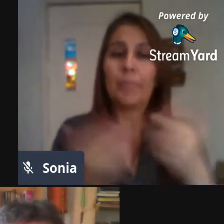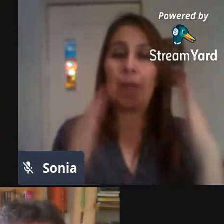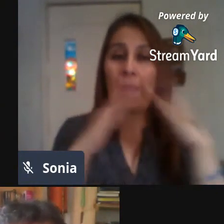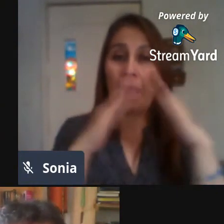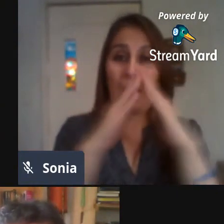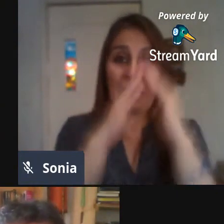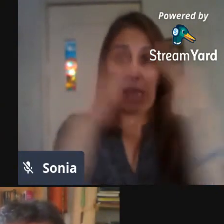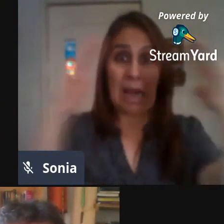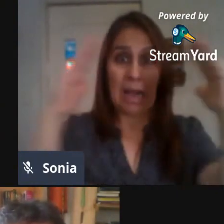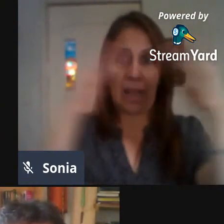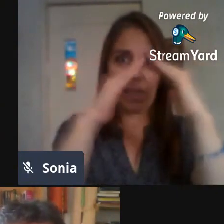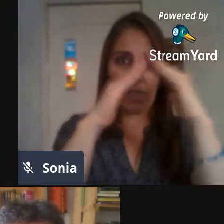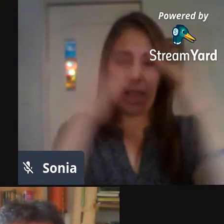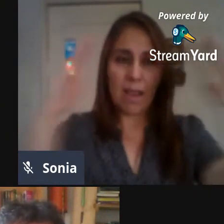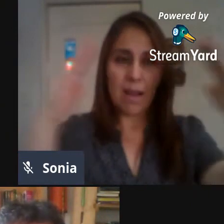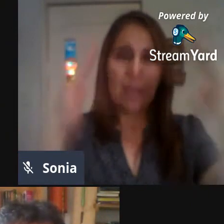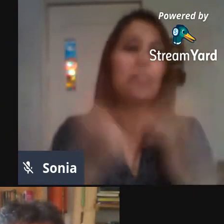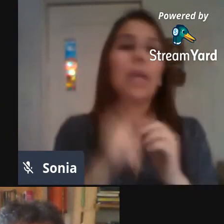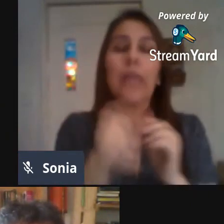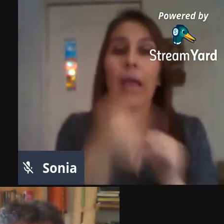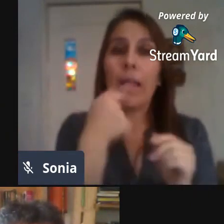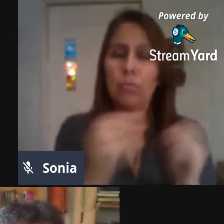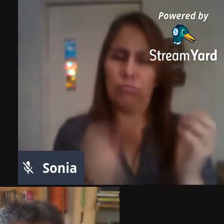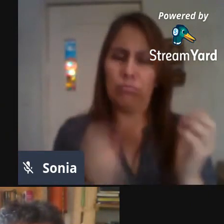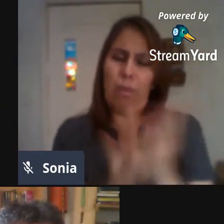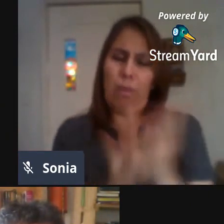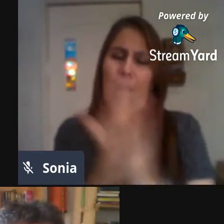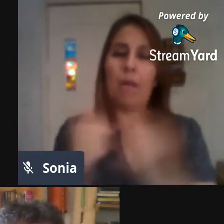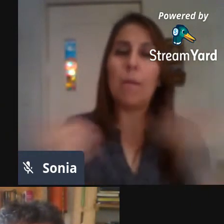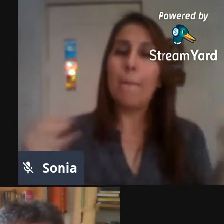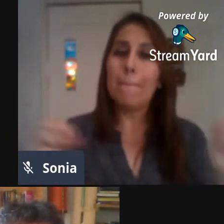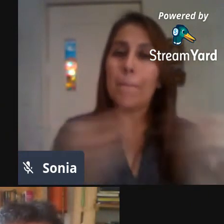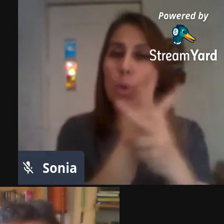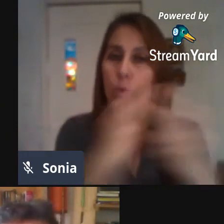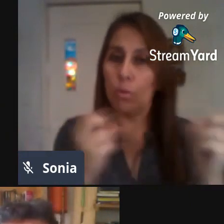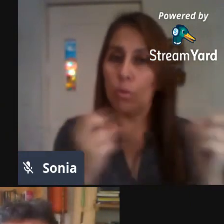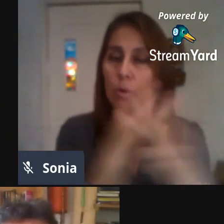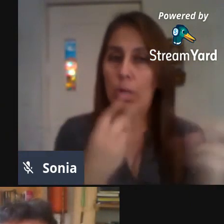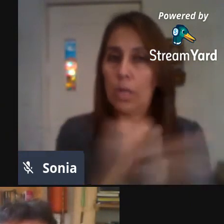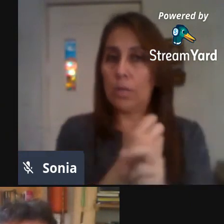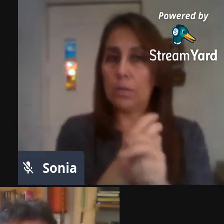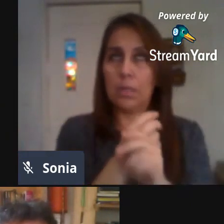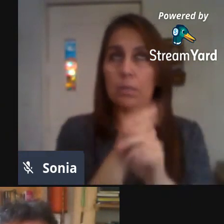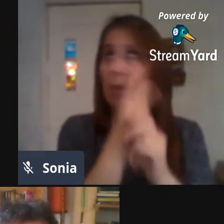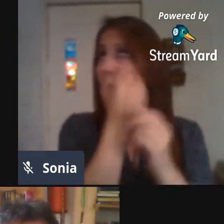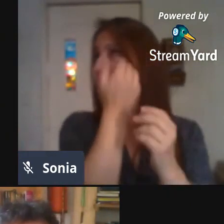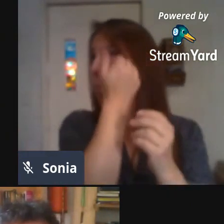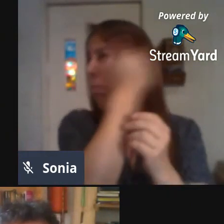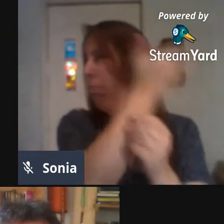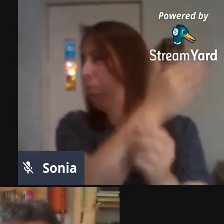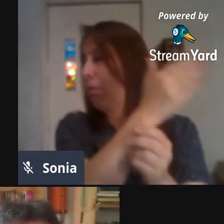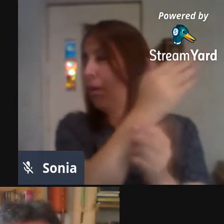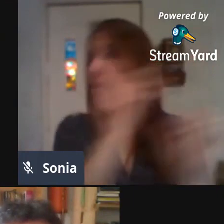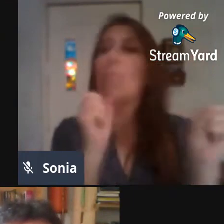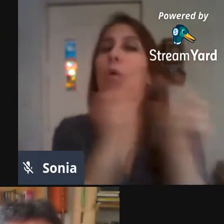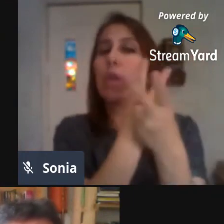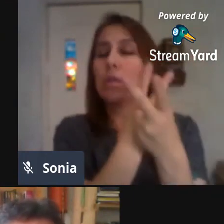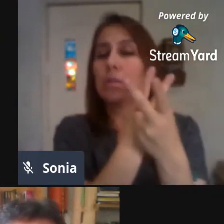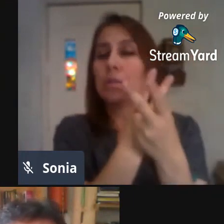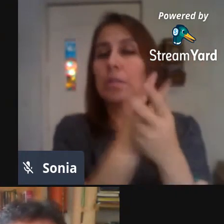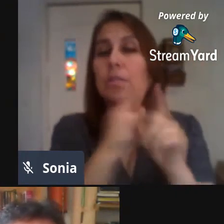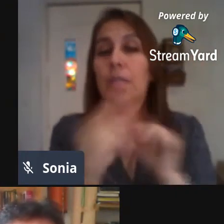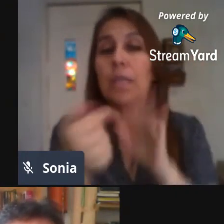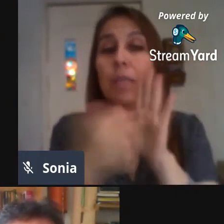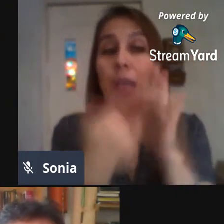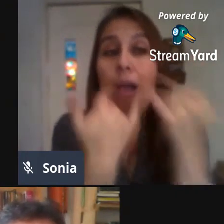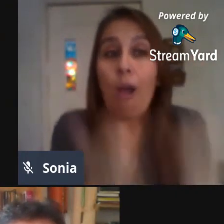habla de unas violencias un poco más lejanas y este que ha sido el mayor